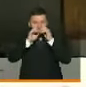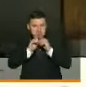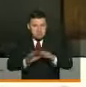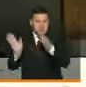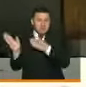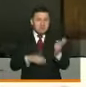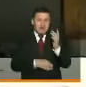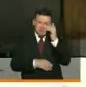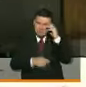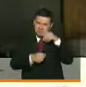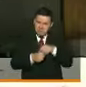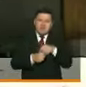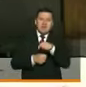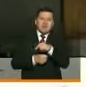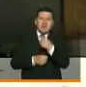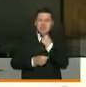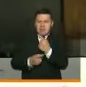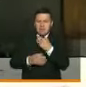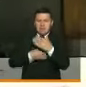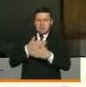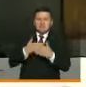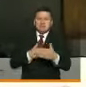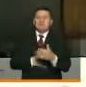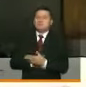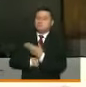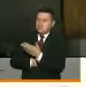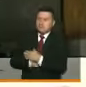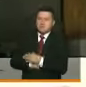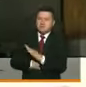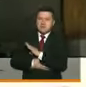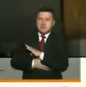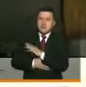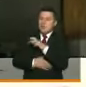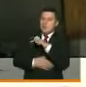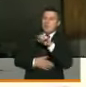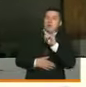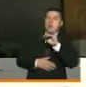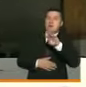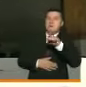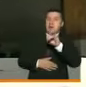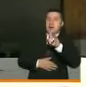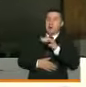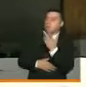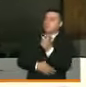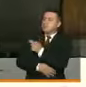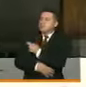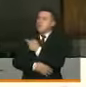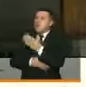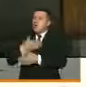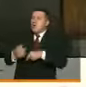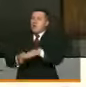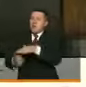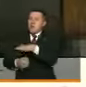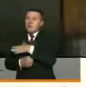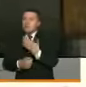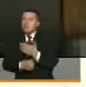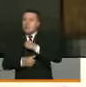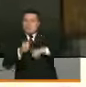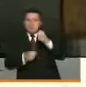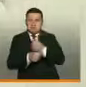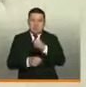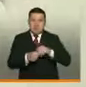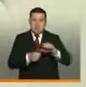del plan vallejo express del que hablaremos más adelante así que alcalde pumarejo dos temas vacunación masiva reactivación segura en